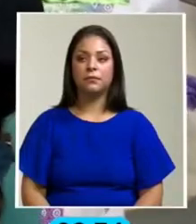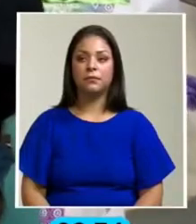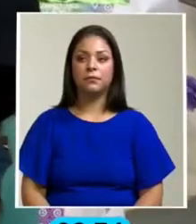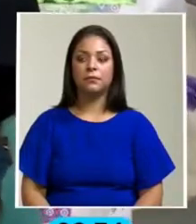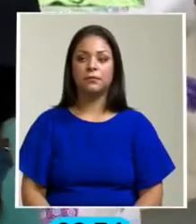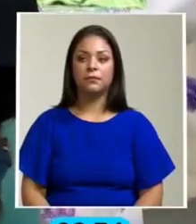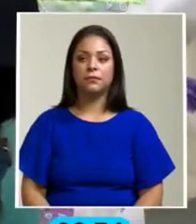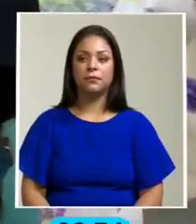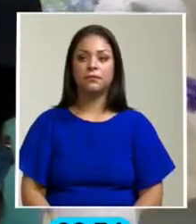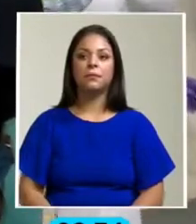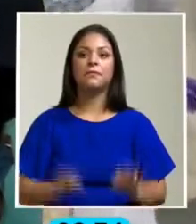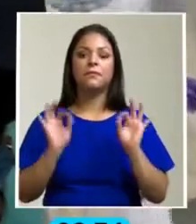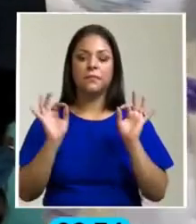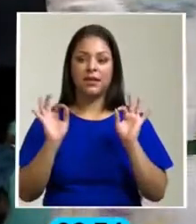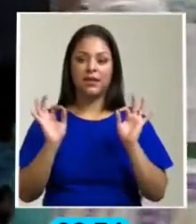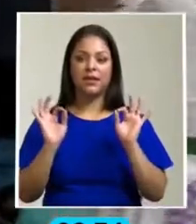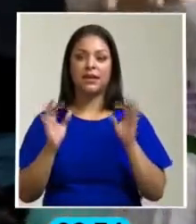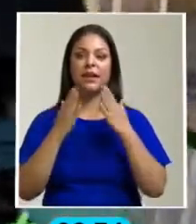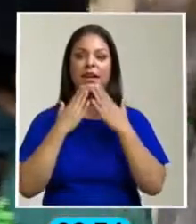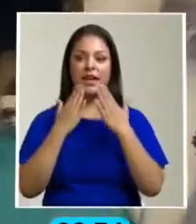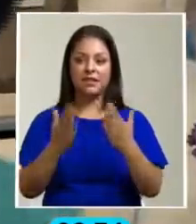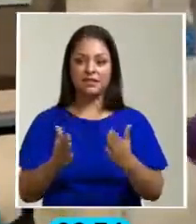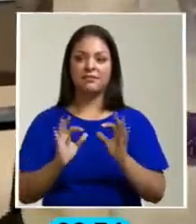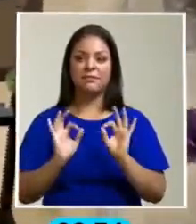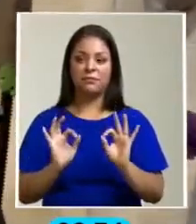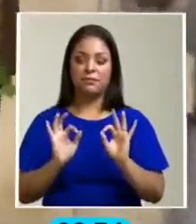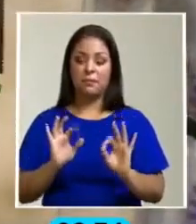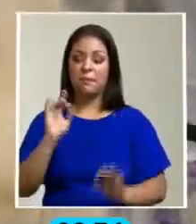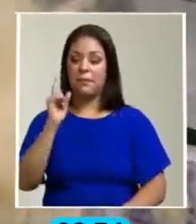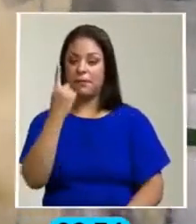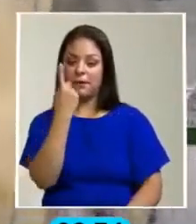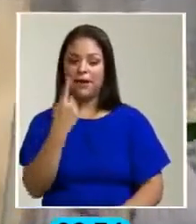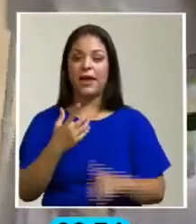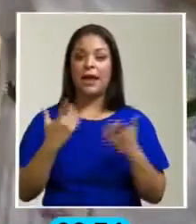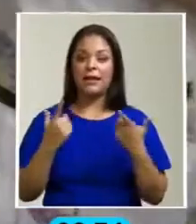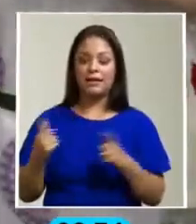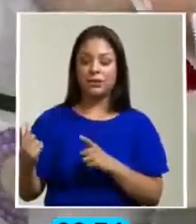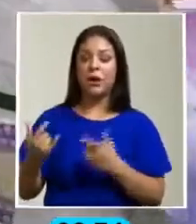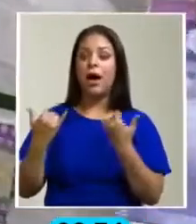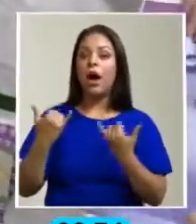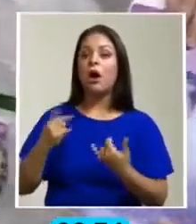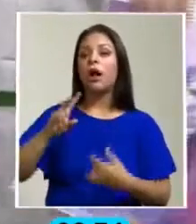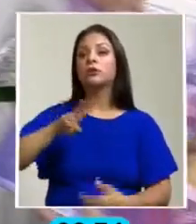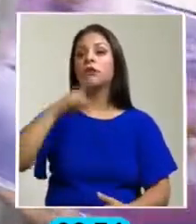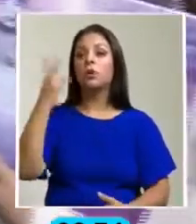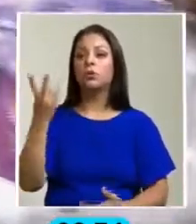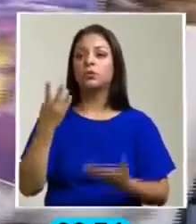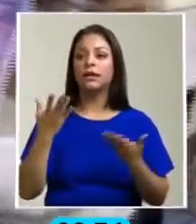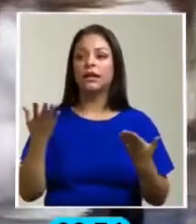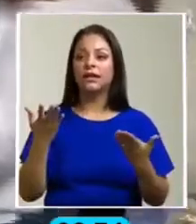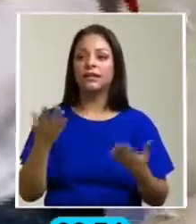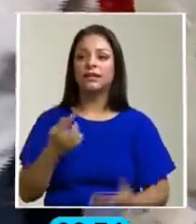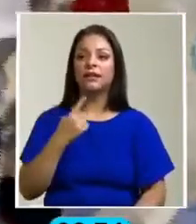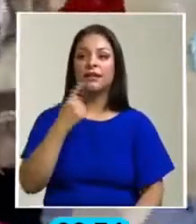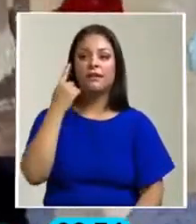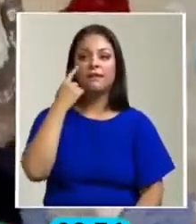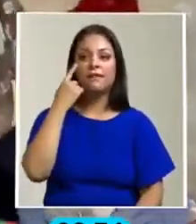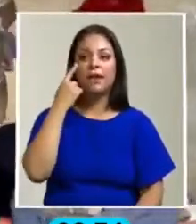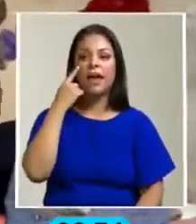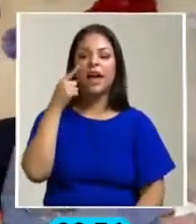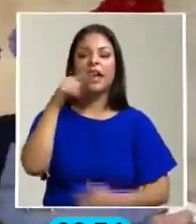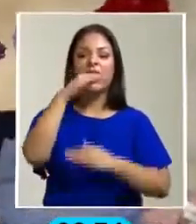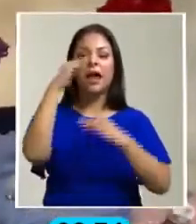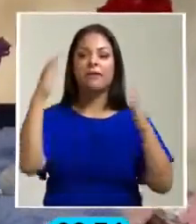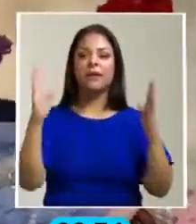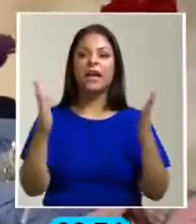Muy eso, bien. Sophie, gracias, Sofi. Ahora, ¿qué sigue, Sofi? Muy bien, Sofi. Observa la lámina. ¿Qué crees que pasó aquí